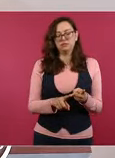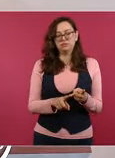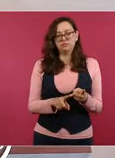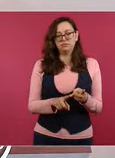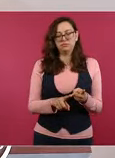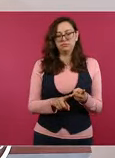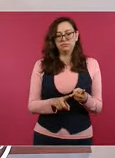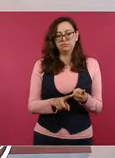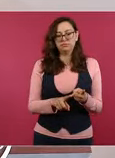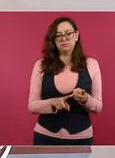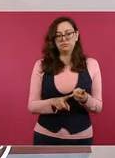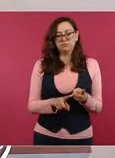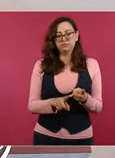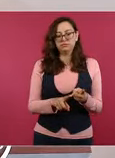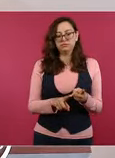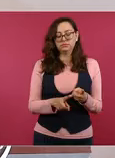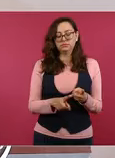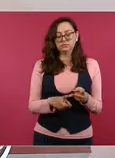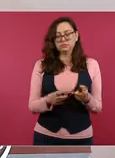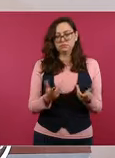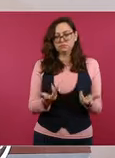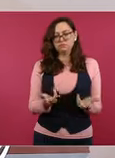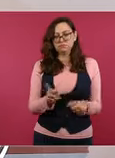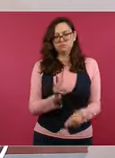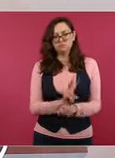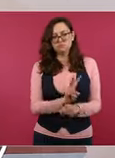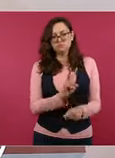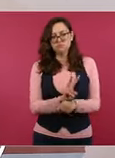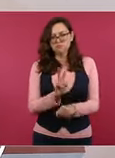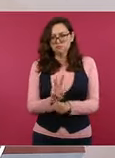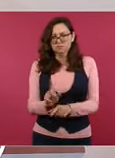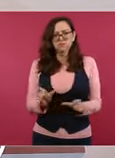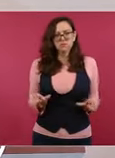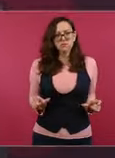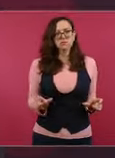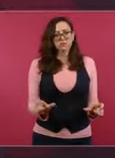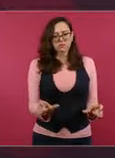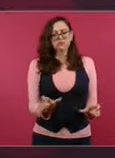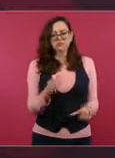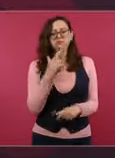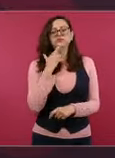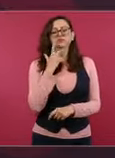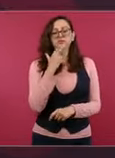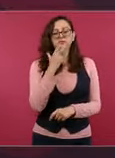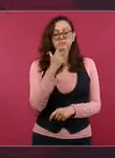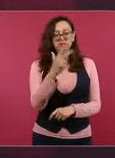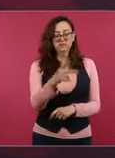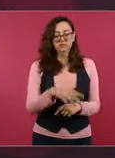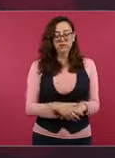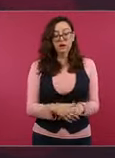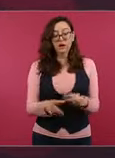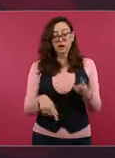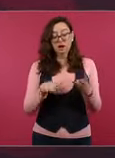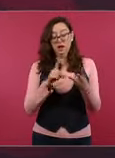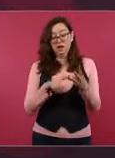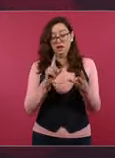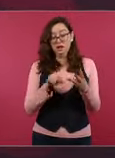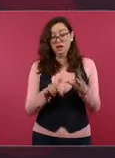más control. También en cuanto a